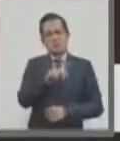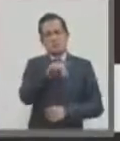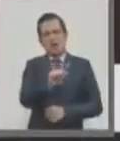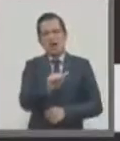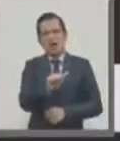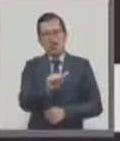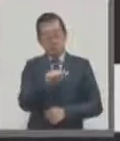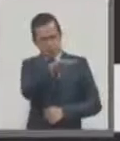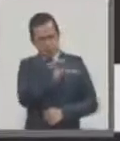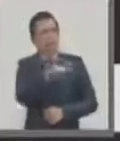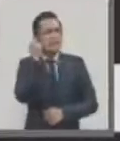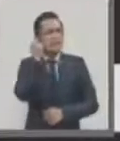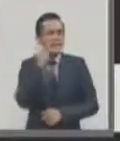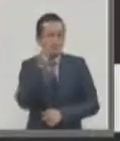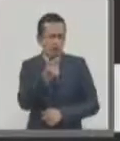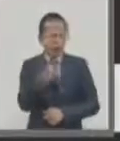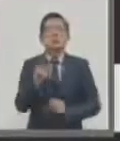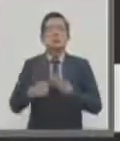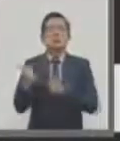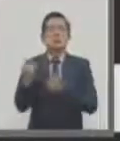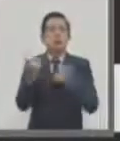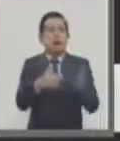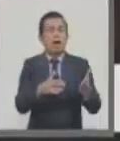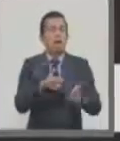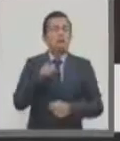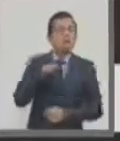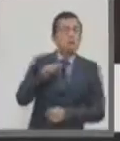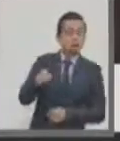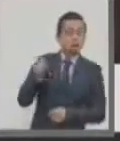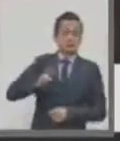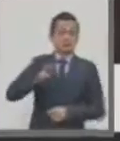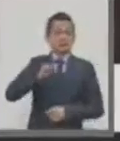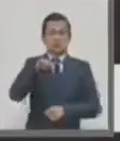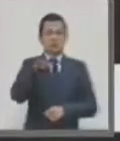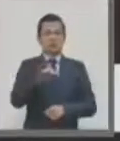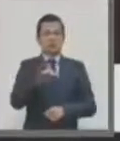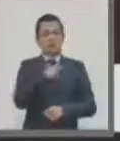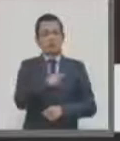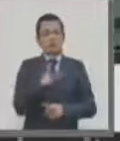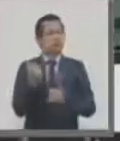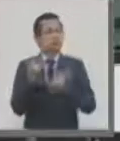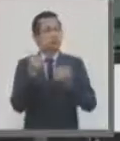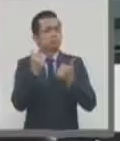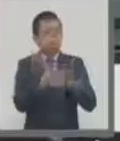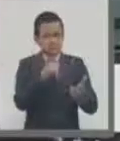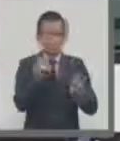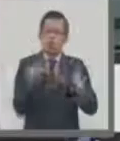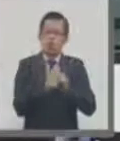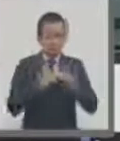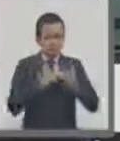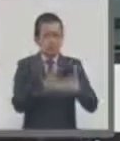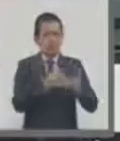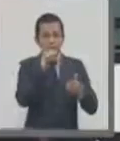chica de Guerrero en el siglo XIX por marineros chilenos que pasaban en camino a California y que